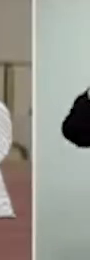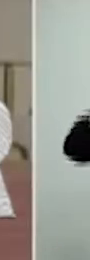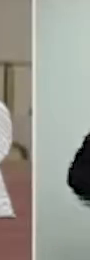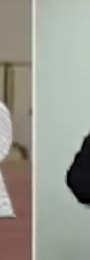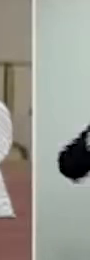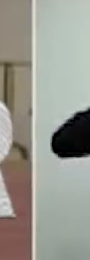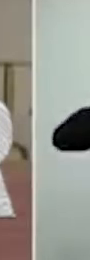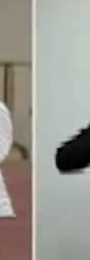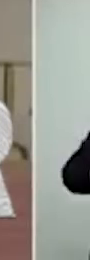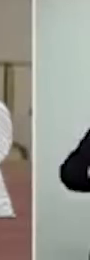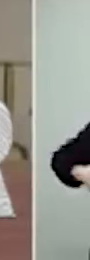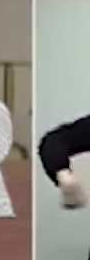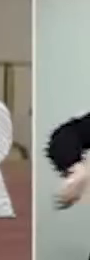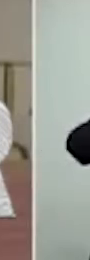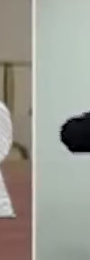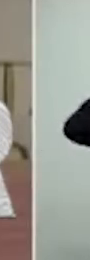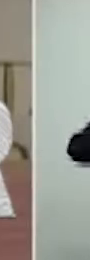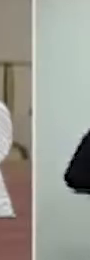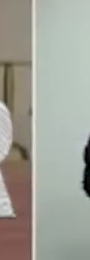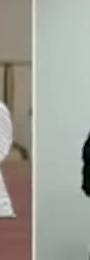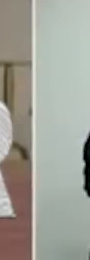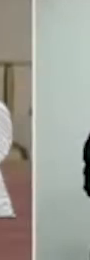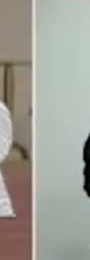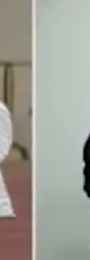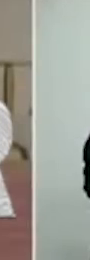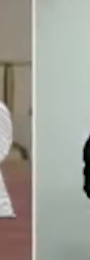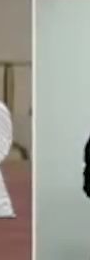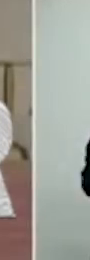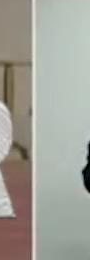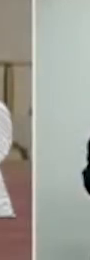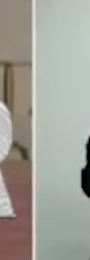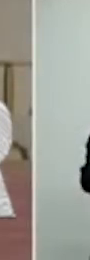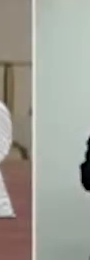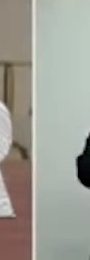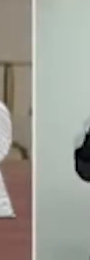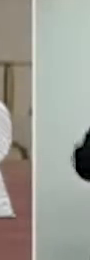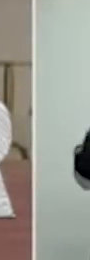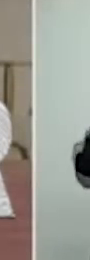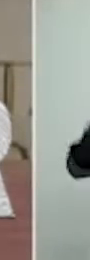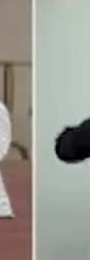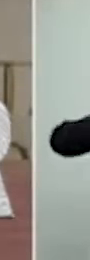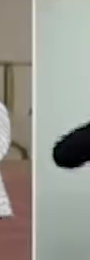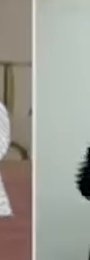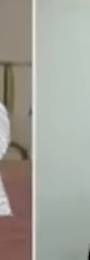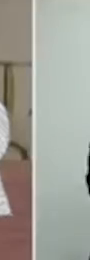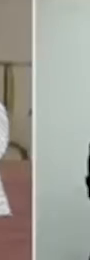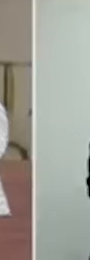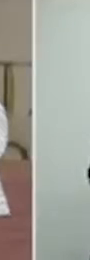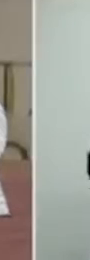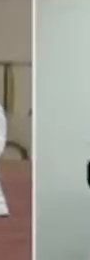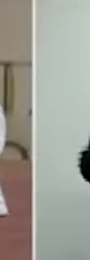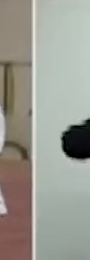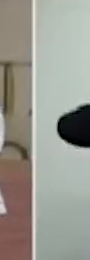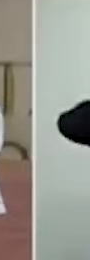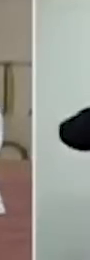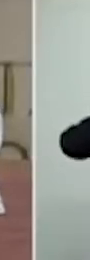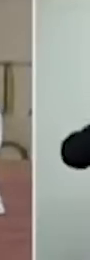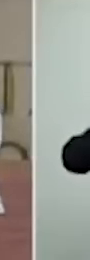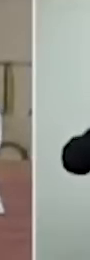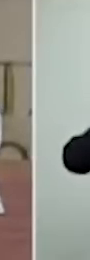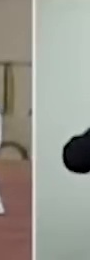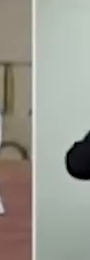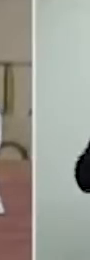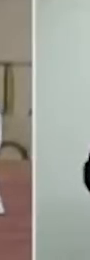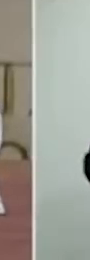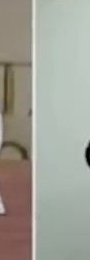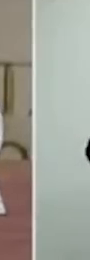Federal enfrentaba un importante problema de corrupción. Cuando lo hice, molesté a muchos